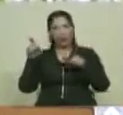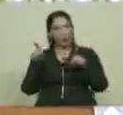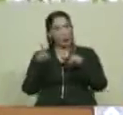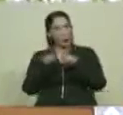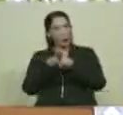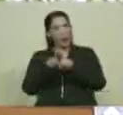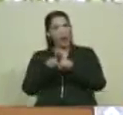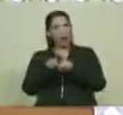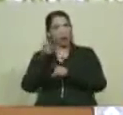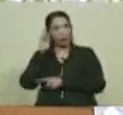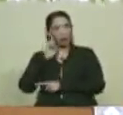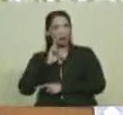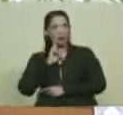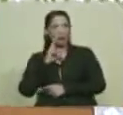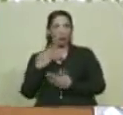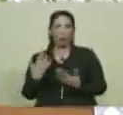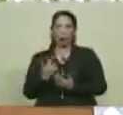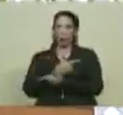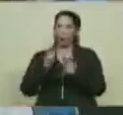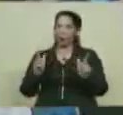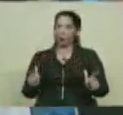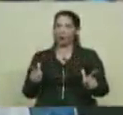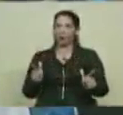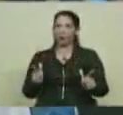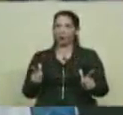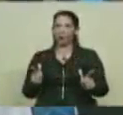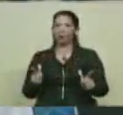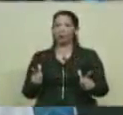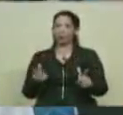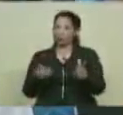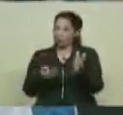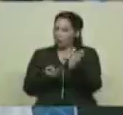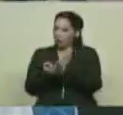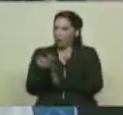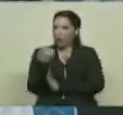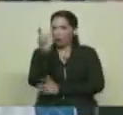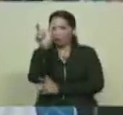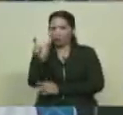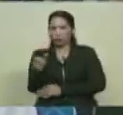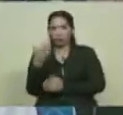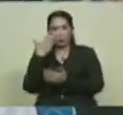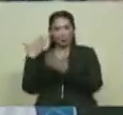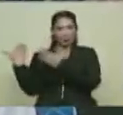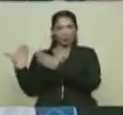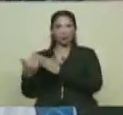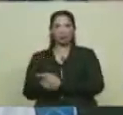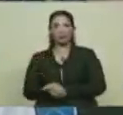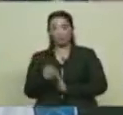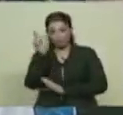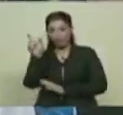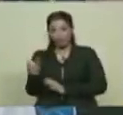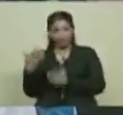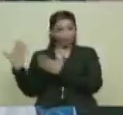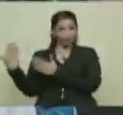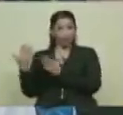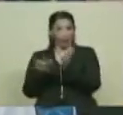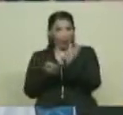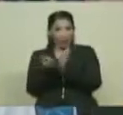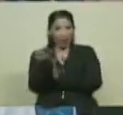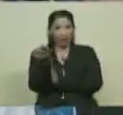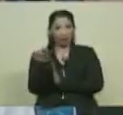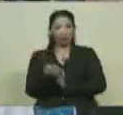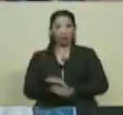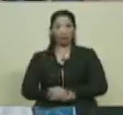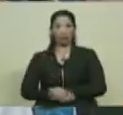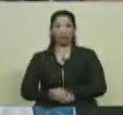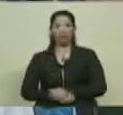Simón Bolívar. Leal entre los leales. El más leal al comandante Hugo Chávez, Luis Reyes Reyes, sin ninguna